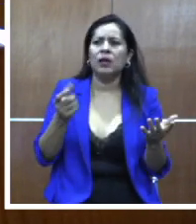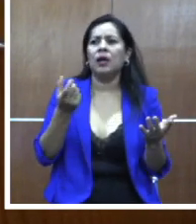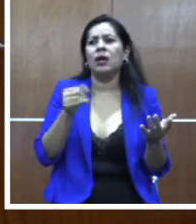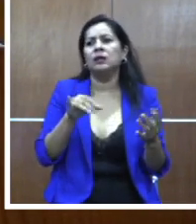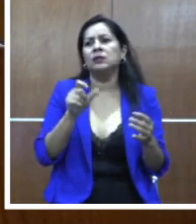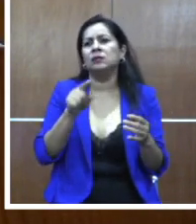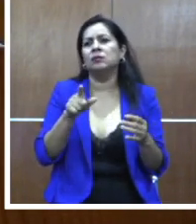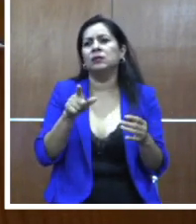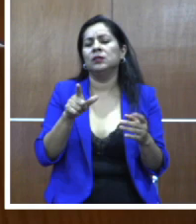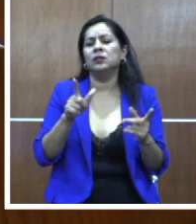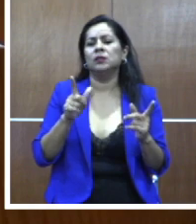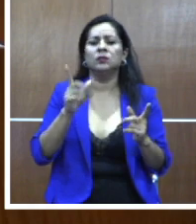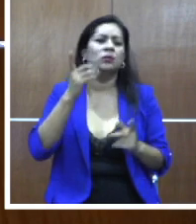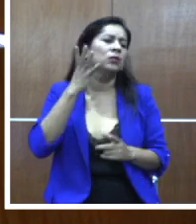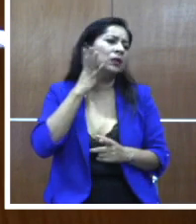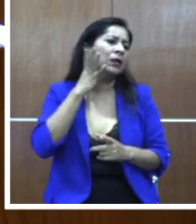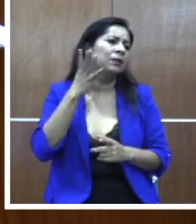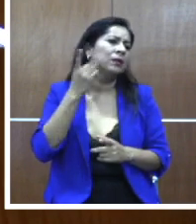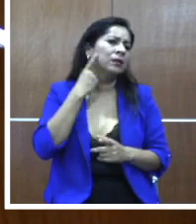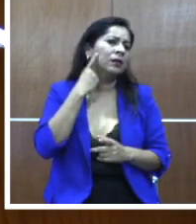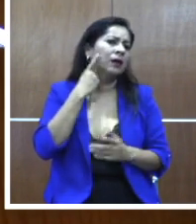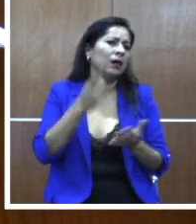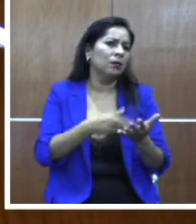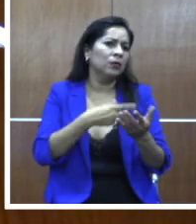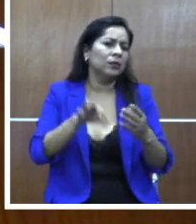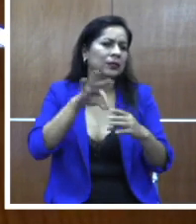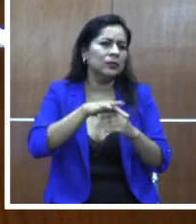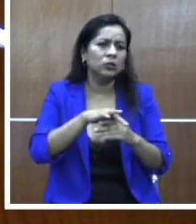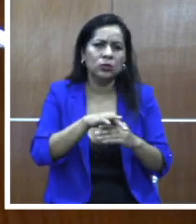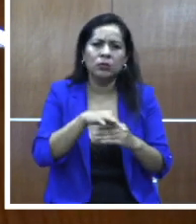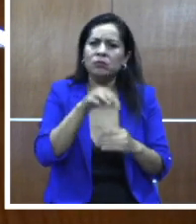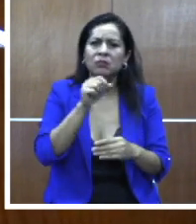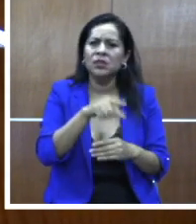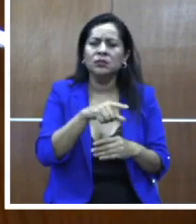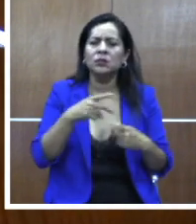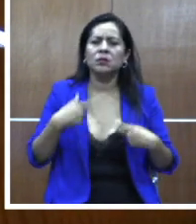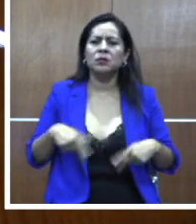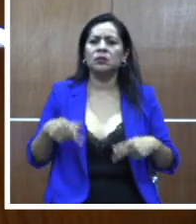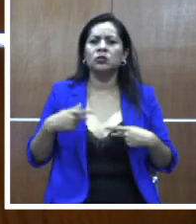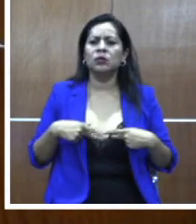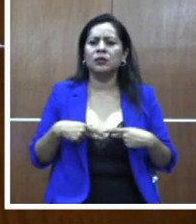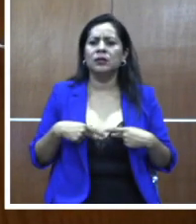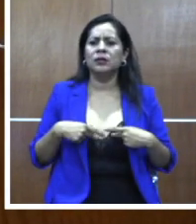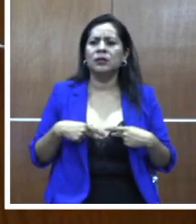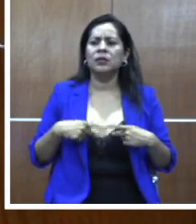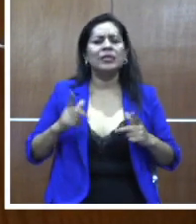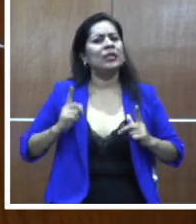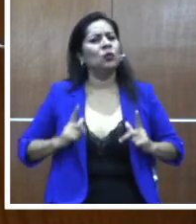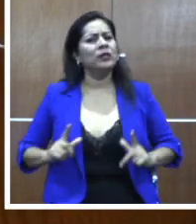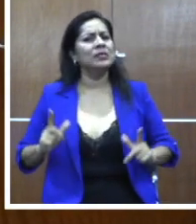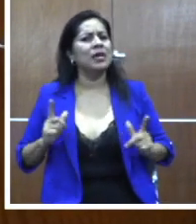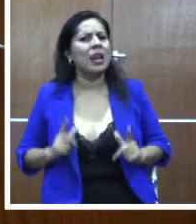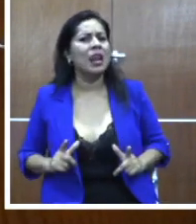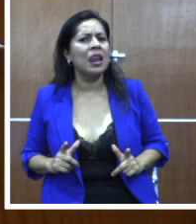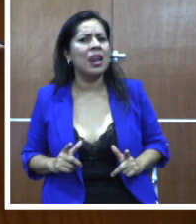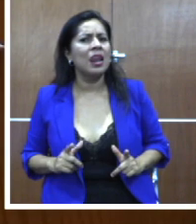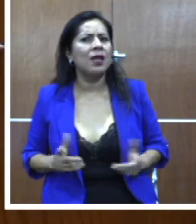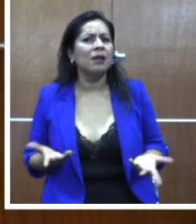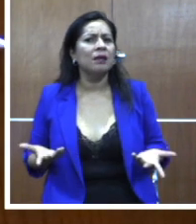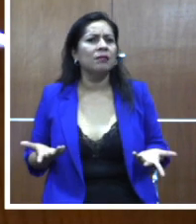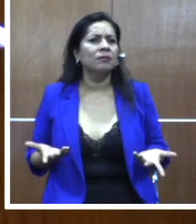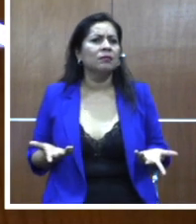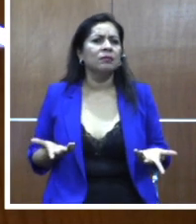Asimismo, el Poder Legislativo se somete a votación ciudadana. ¿Y el Poder Judicial de